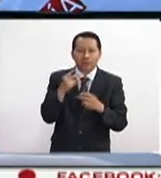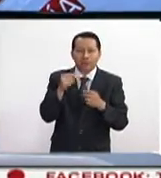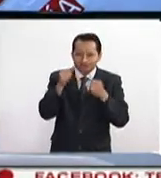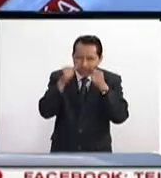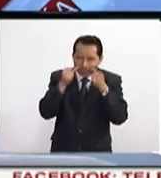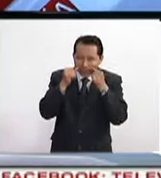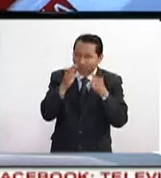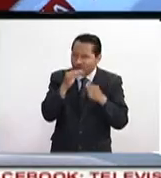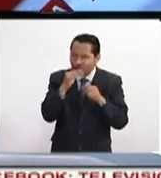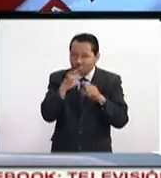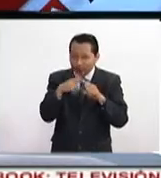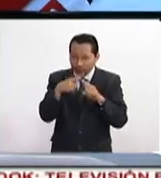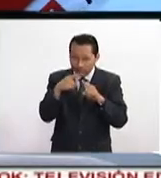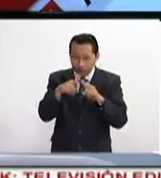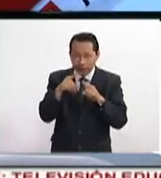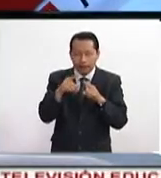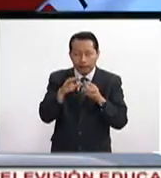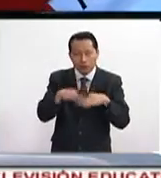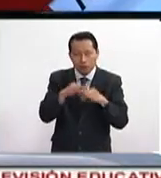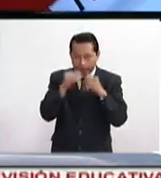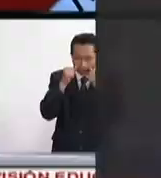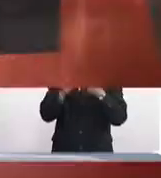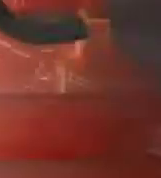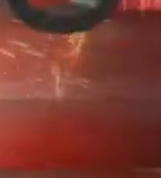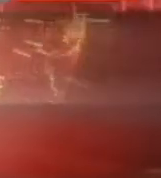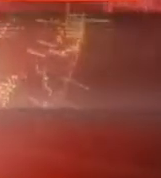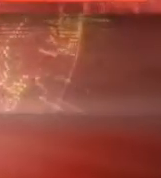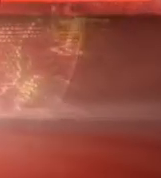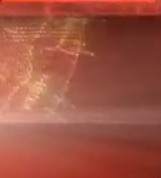padecimiento al que debemos de estar muy atentos.